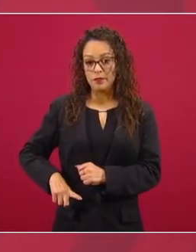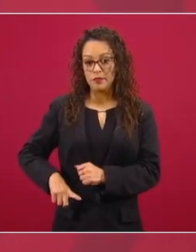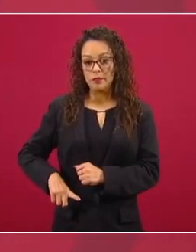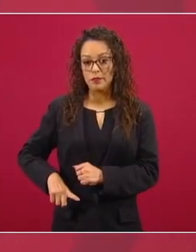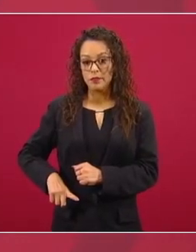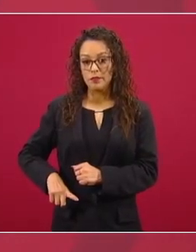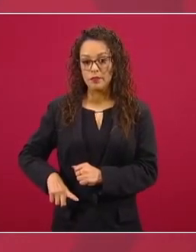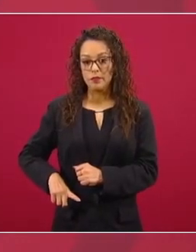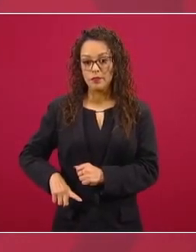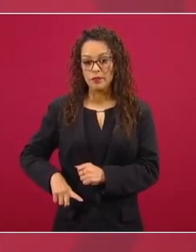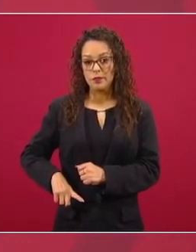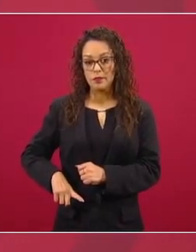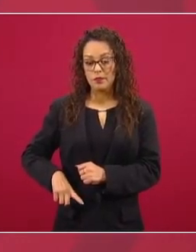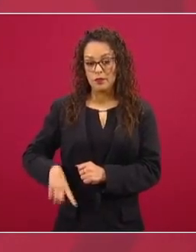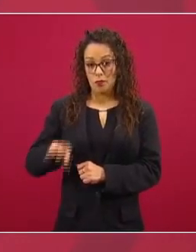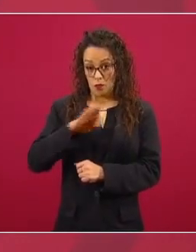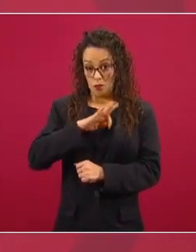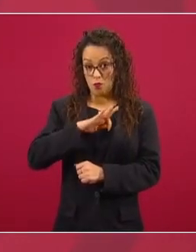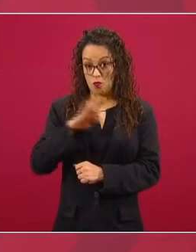permitan conocer